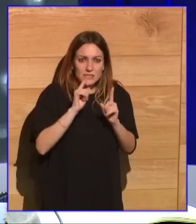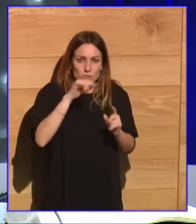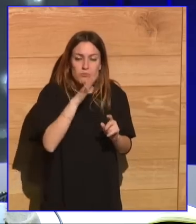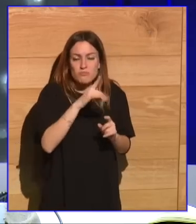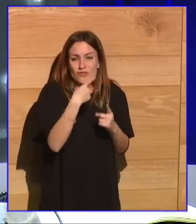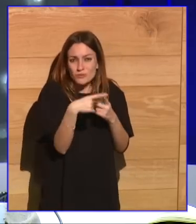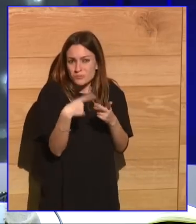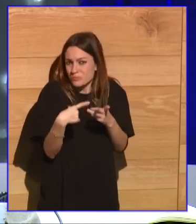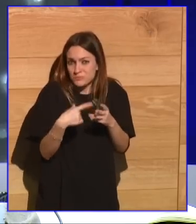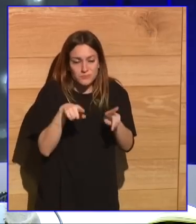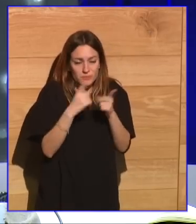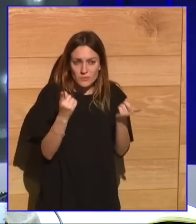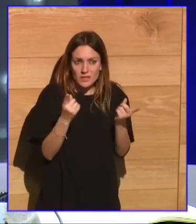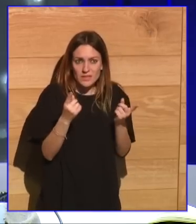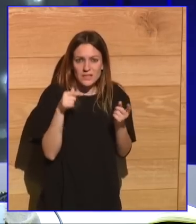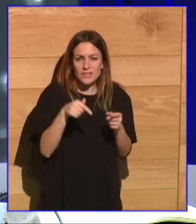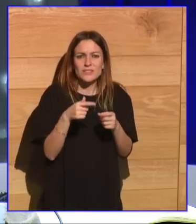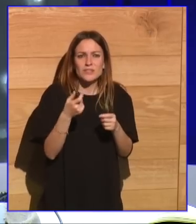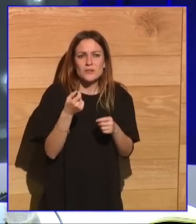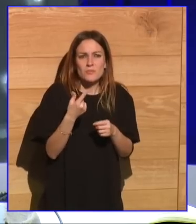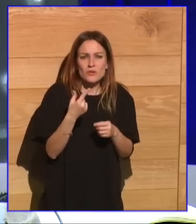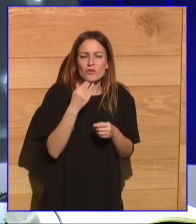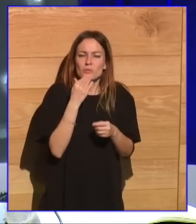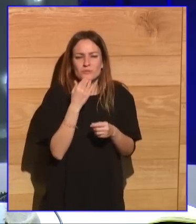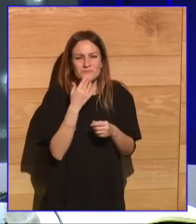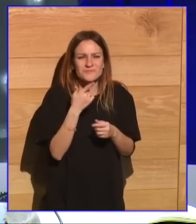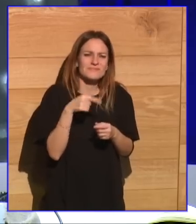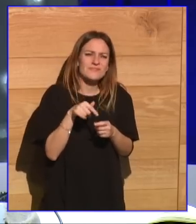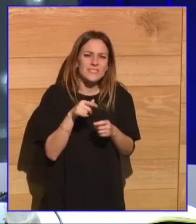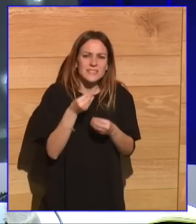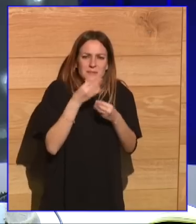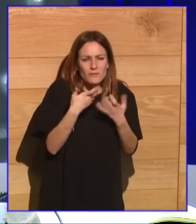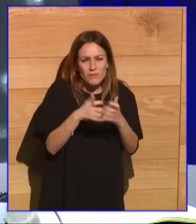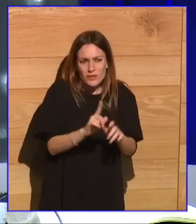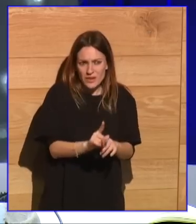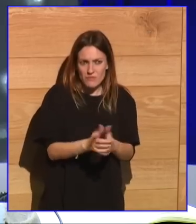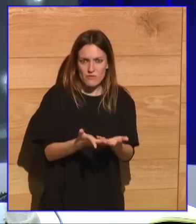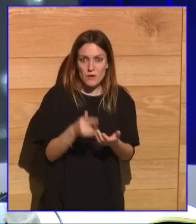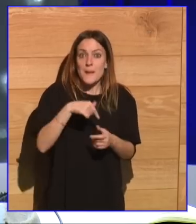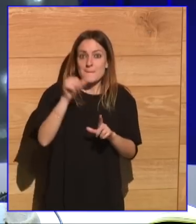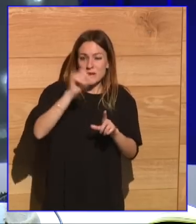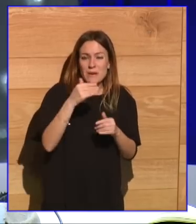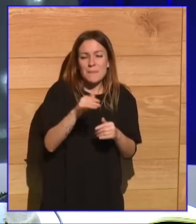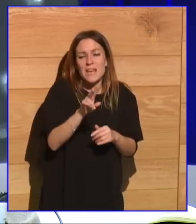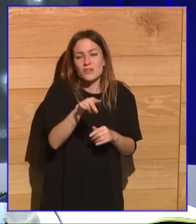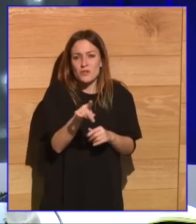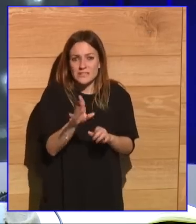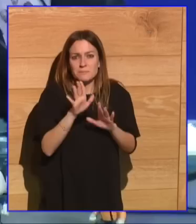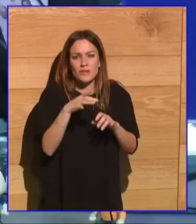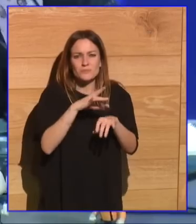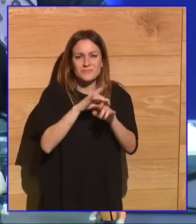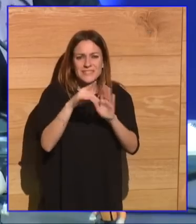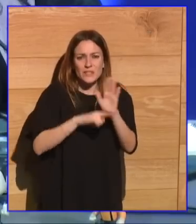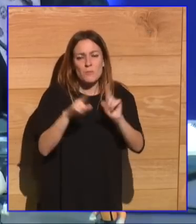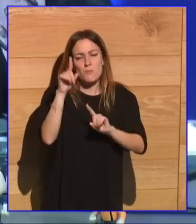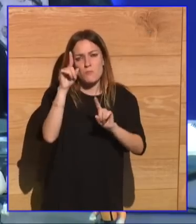sea, todo lo ves un poco forzado, un poco colocado, un poco tratando de servir a algo. No es una mala película, en absoluto es una mala película. Es que es lo que iba a decir, que sin